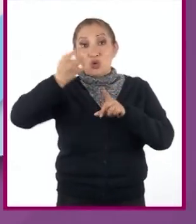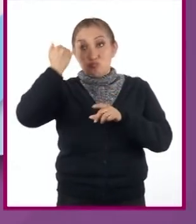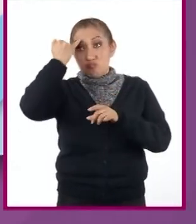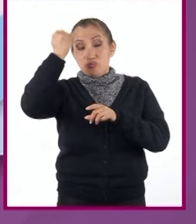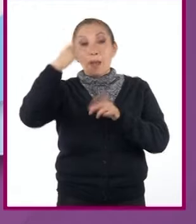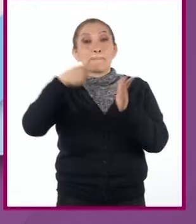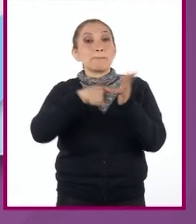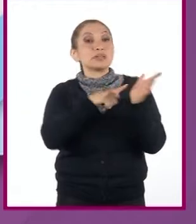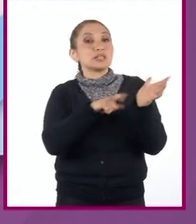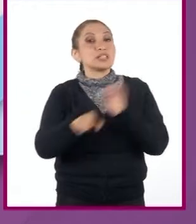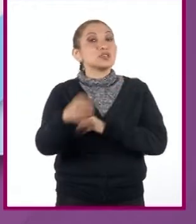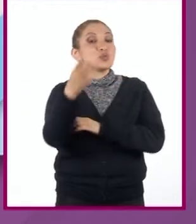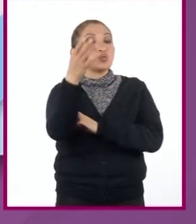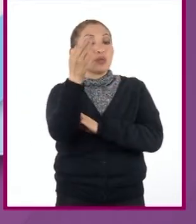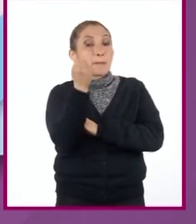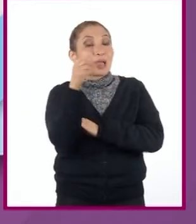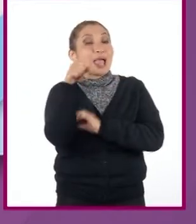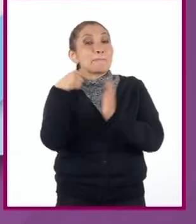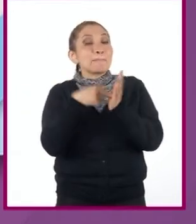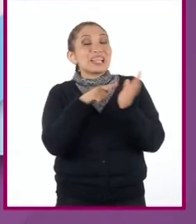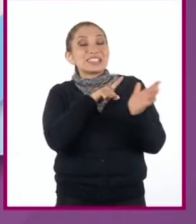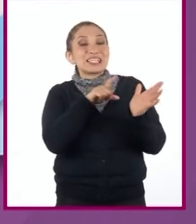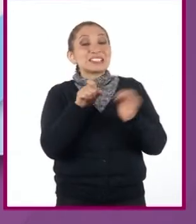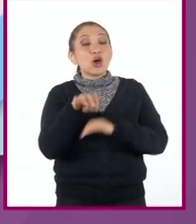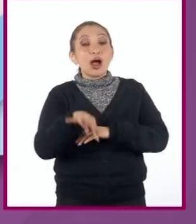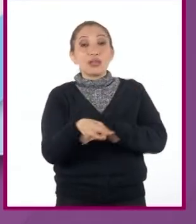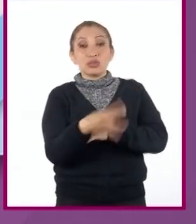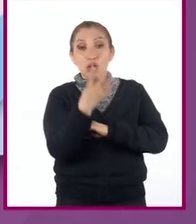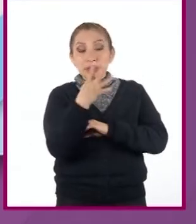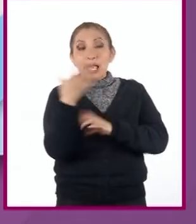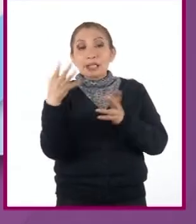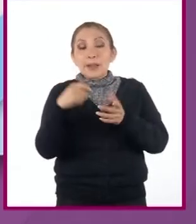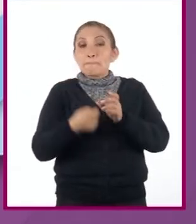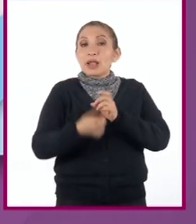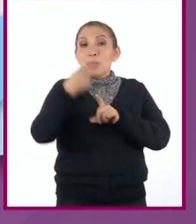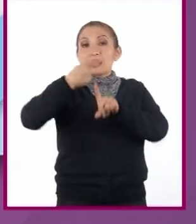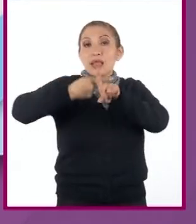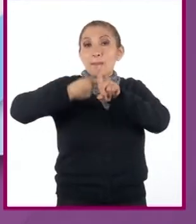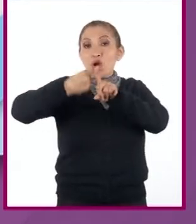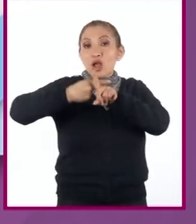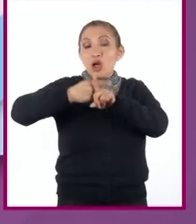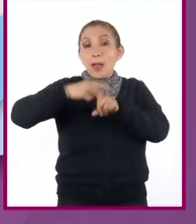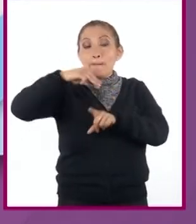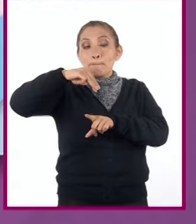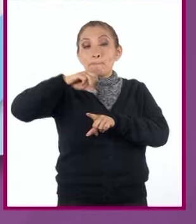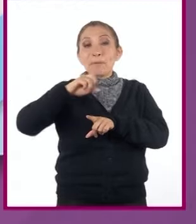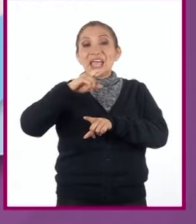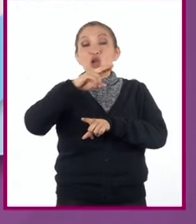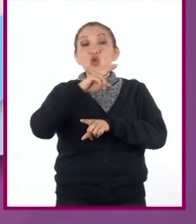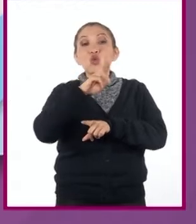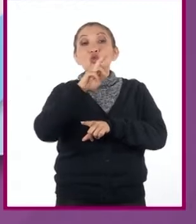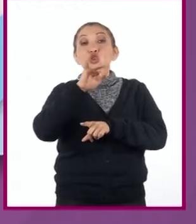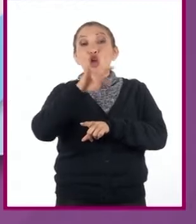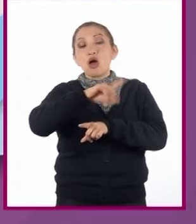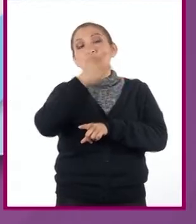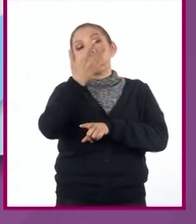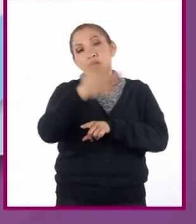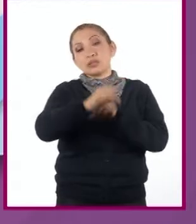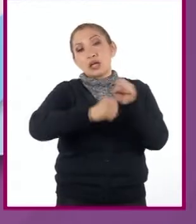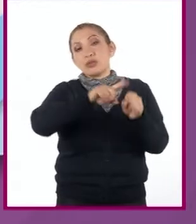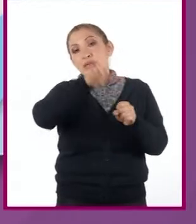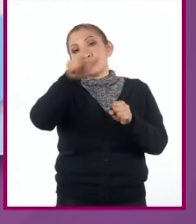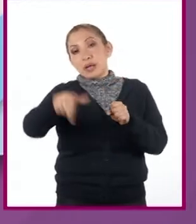en 1709 y en 1714 creó el primer termómetro de mercurio, pero 10 años